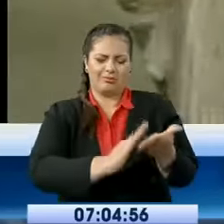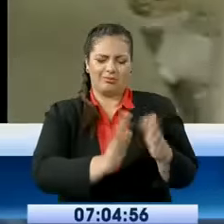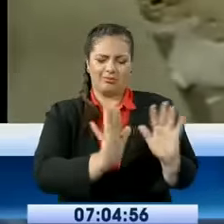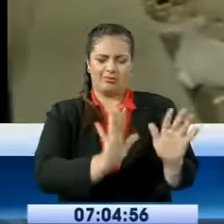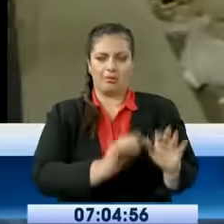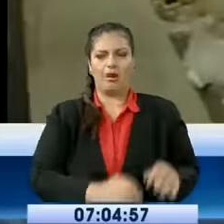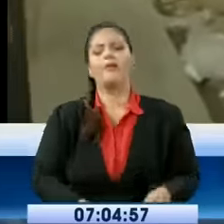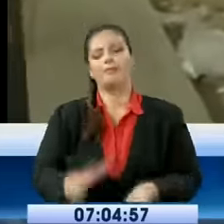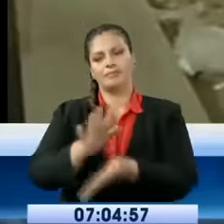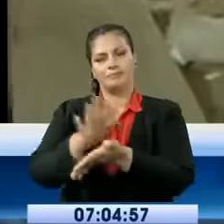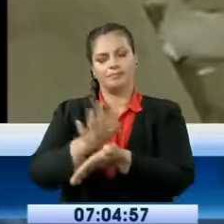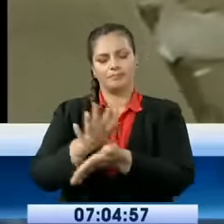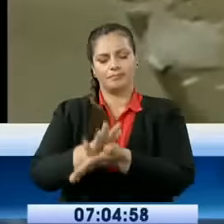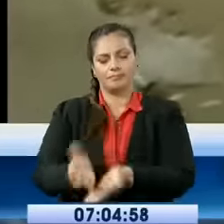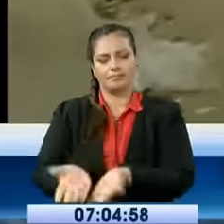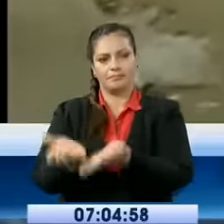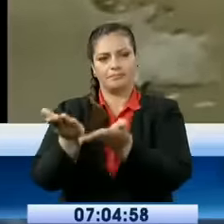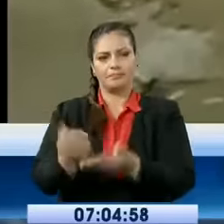No quiere hablar.